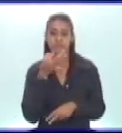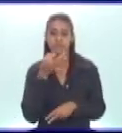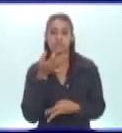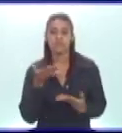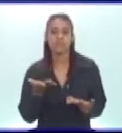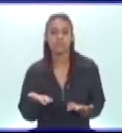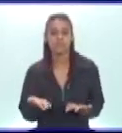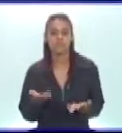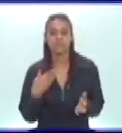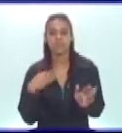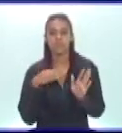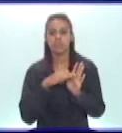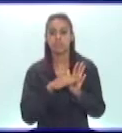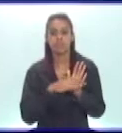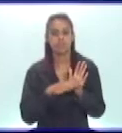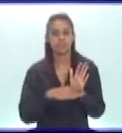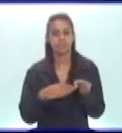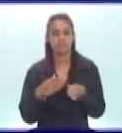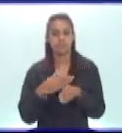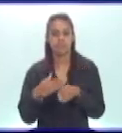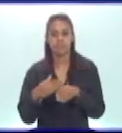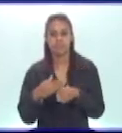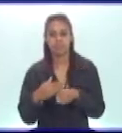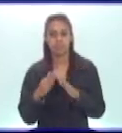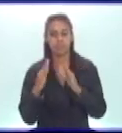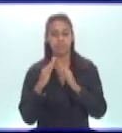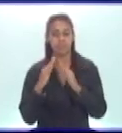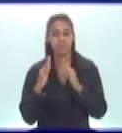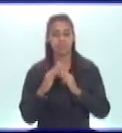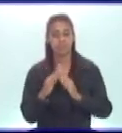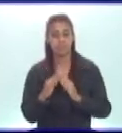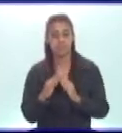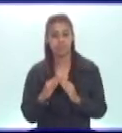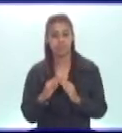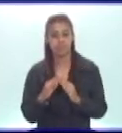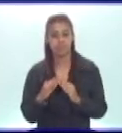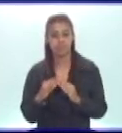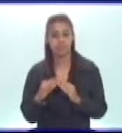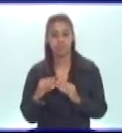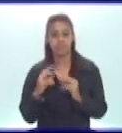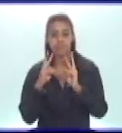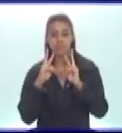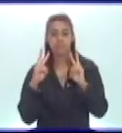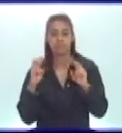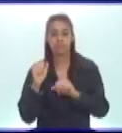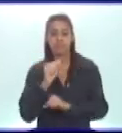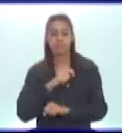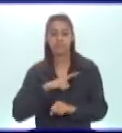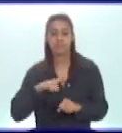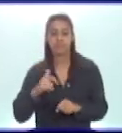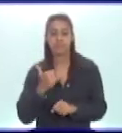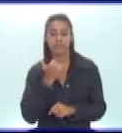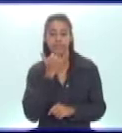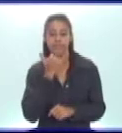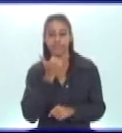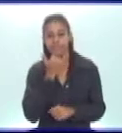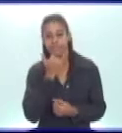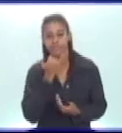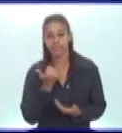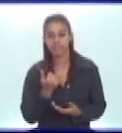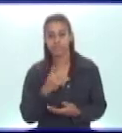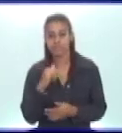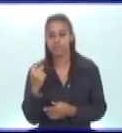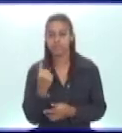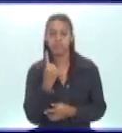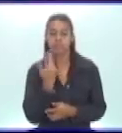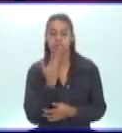mantenido durante un largo periodo de tiempo en nuestros hogares. La vida social de todos se ha visto afectada, en especial la de nuestros